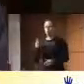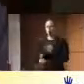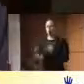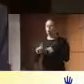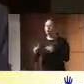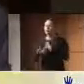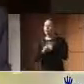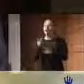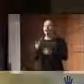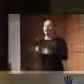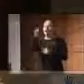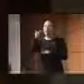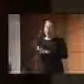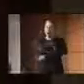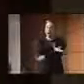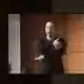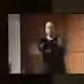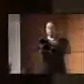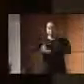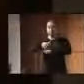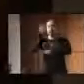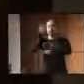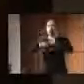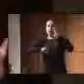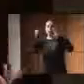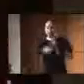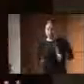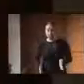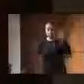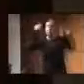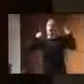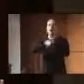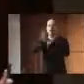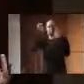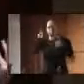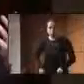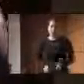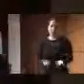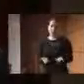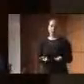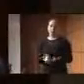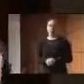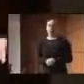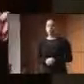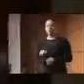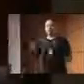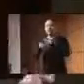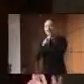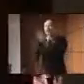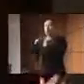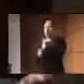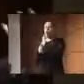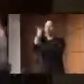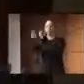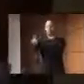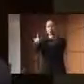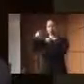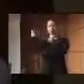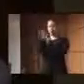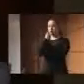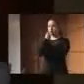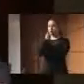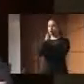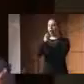diseñado teniendo en cuenta que puede haber personas con discapacidad en silla de ruedas que quieran entrar a ese edificio. Es decir, ese modelo social traslada